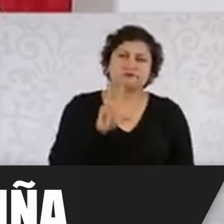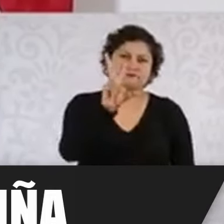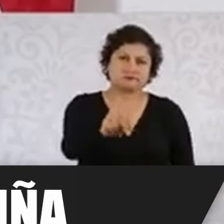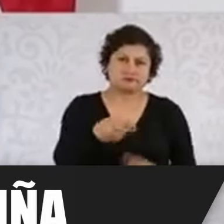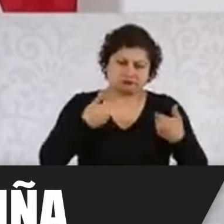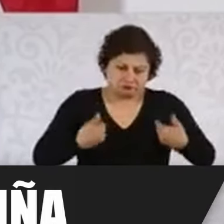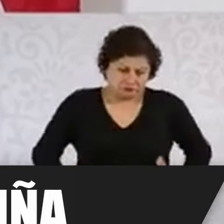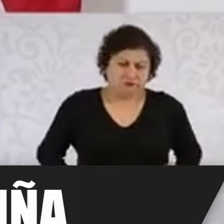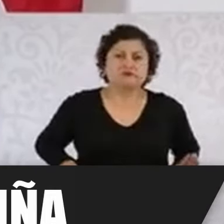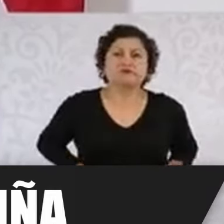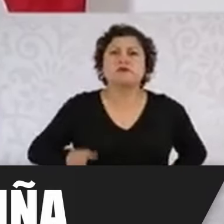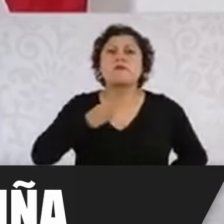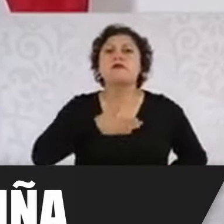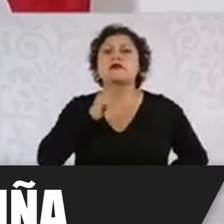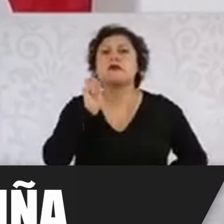demócrata.